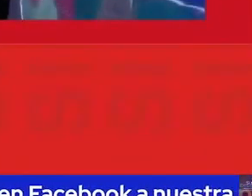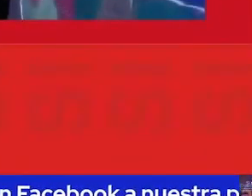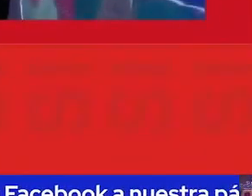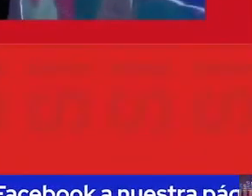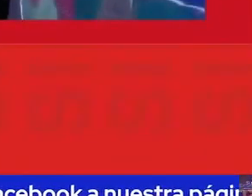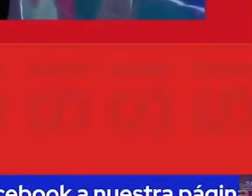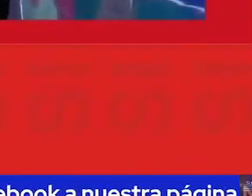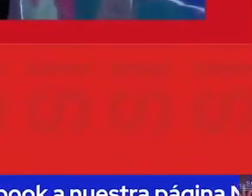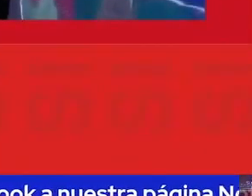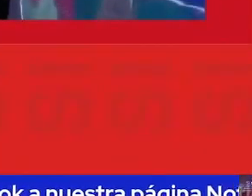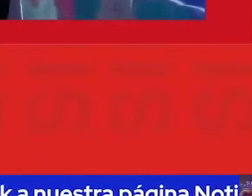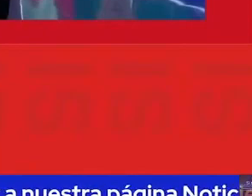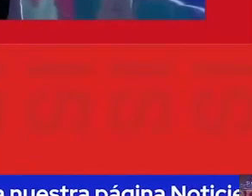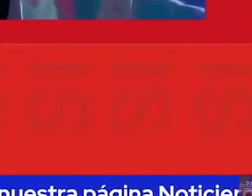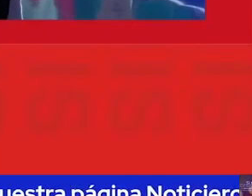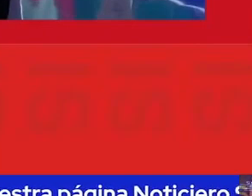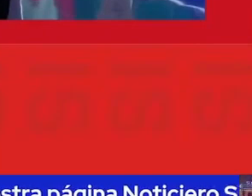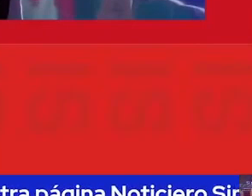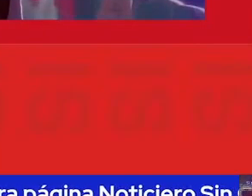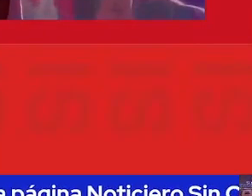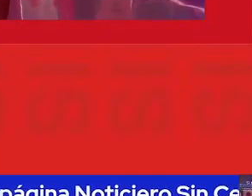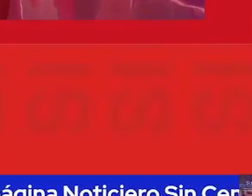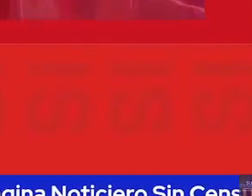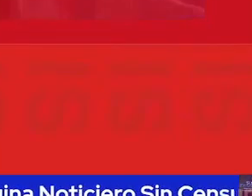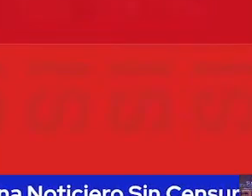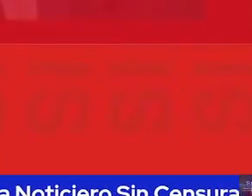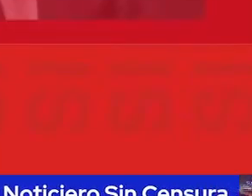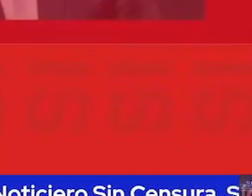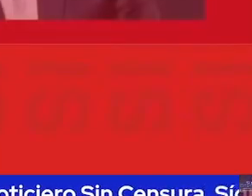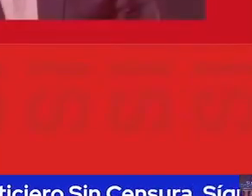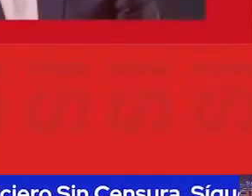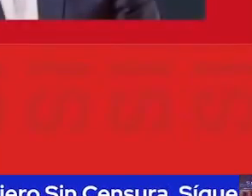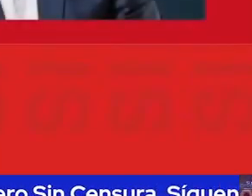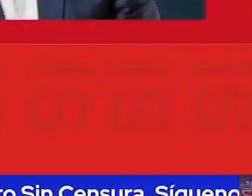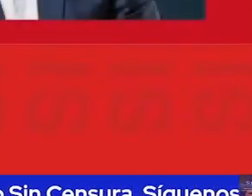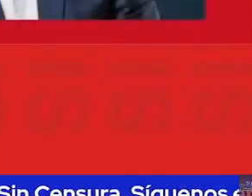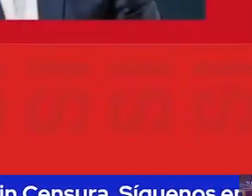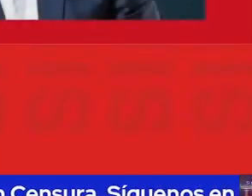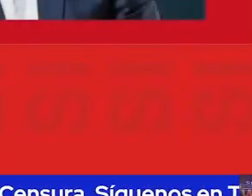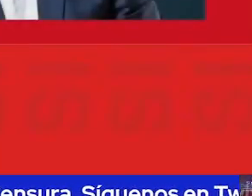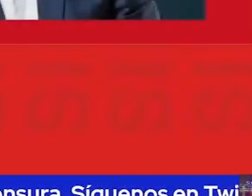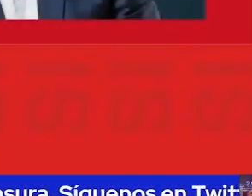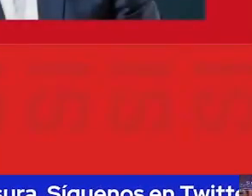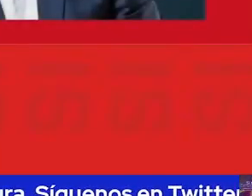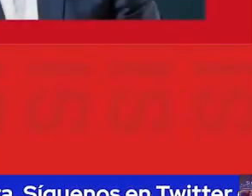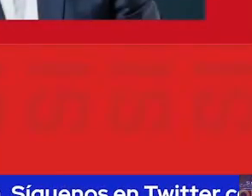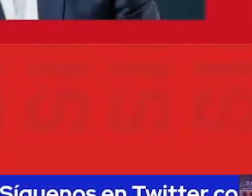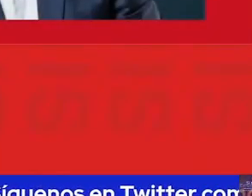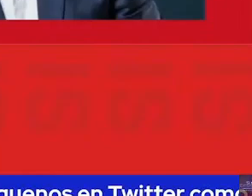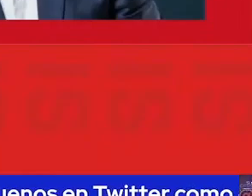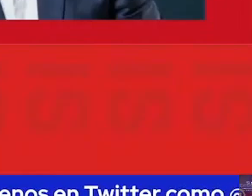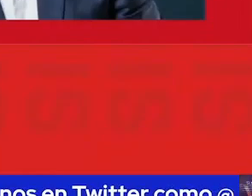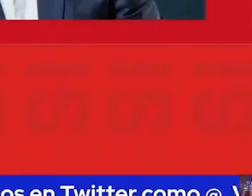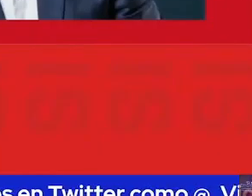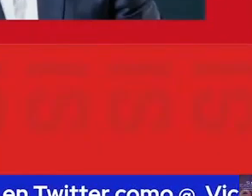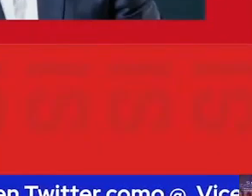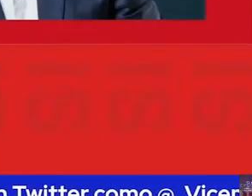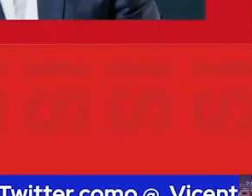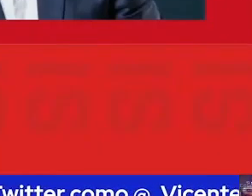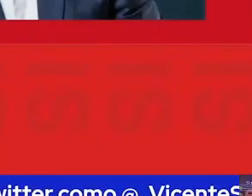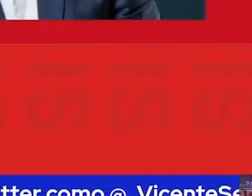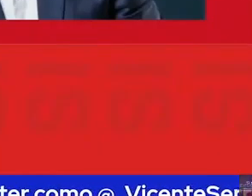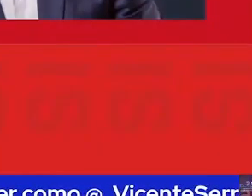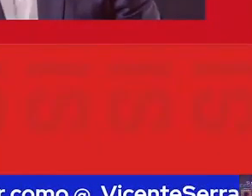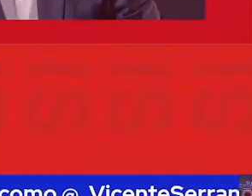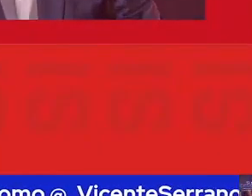decir que no se ha confirmado que formen parte de este grupo, de este cártel. Esto es